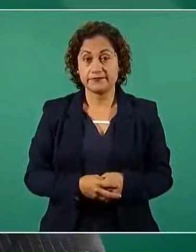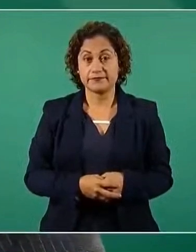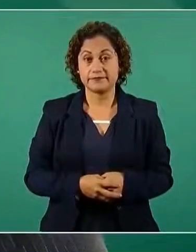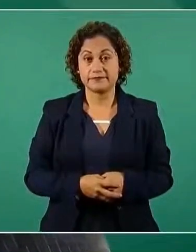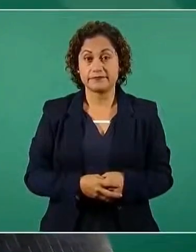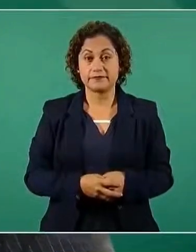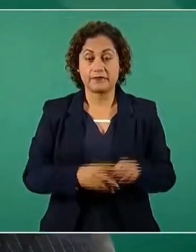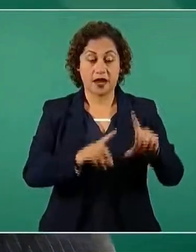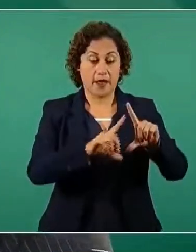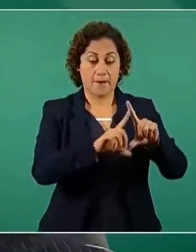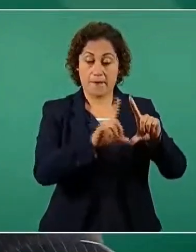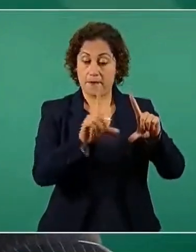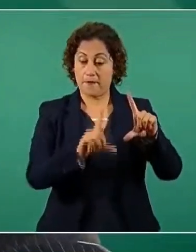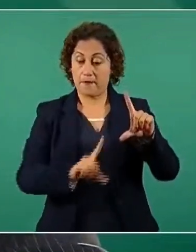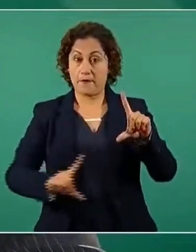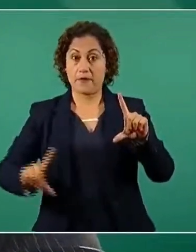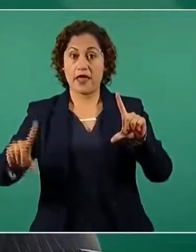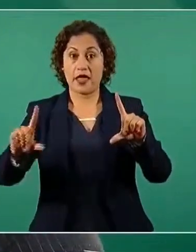anterior a la invasión